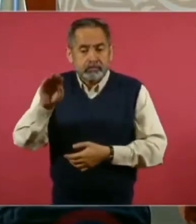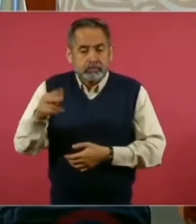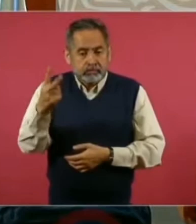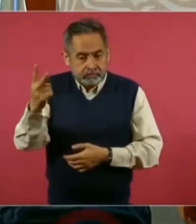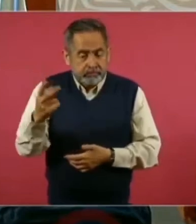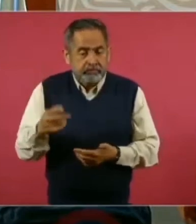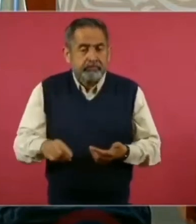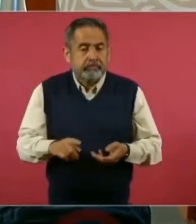10,292.